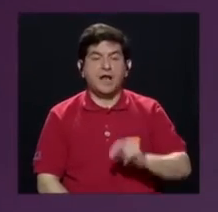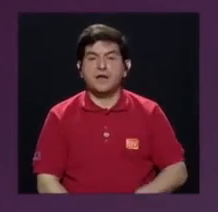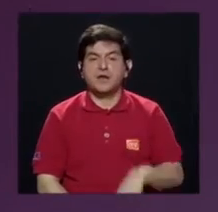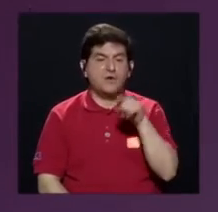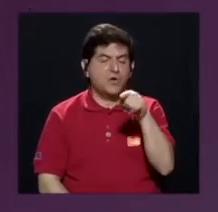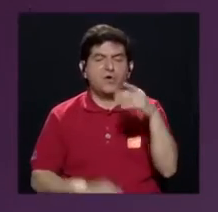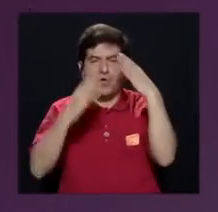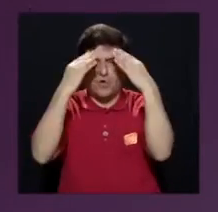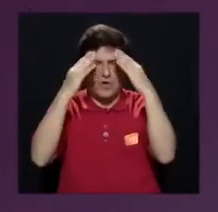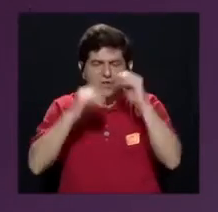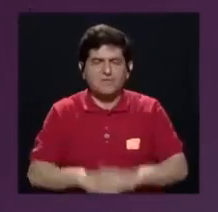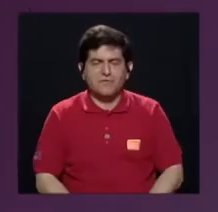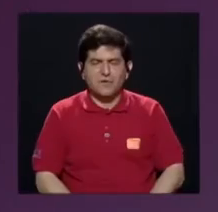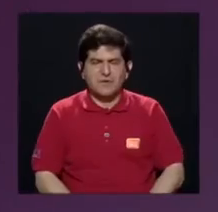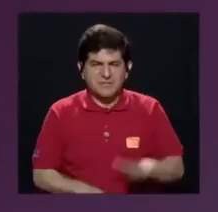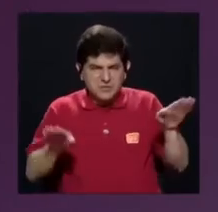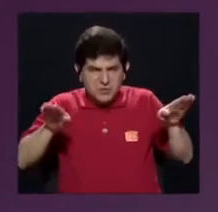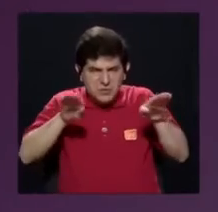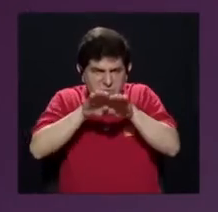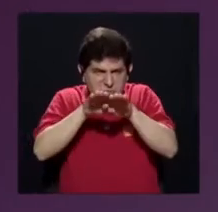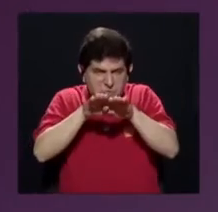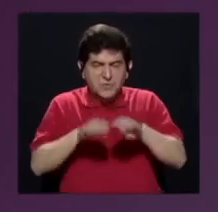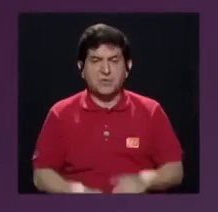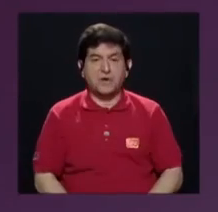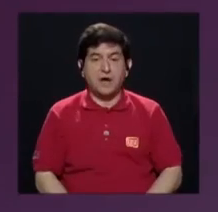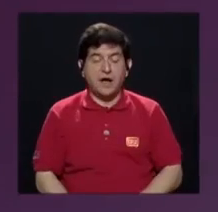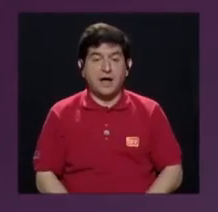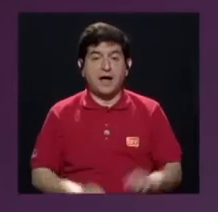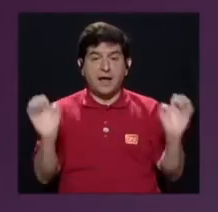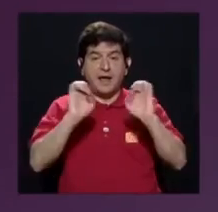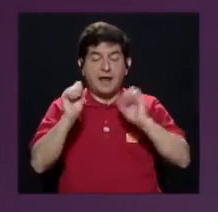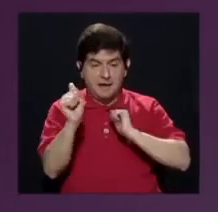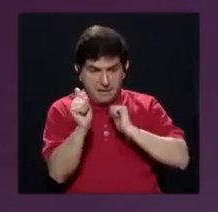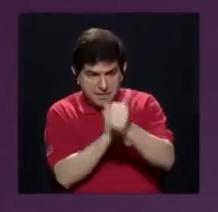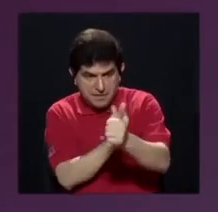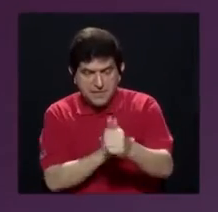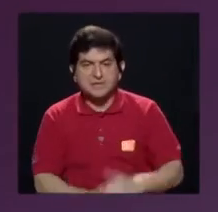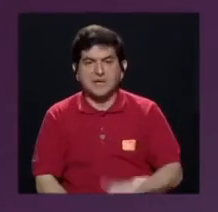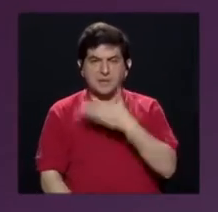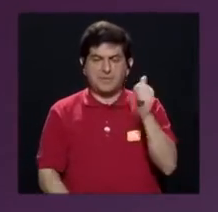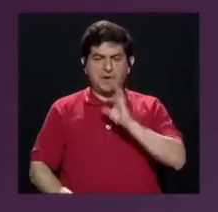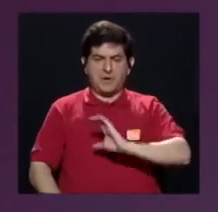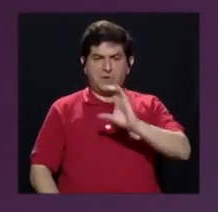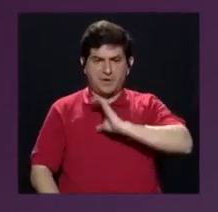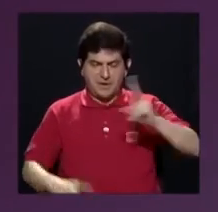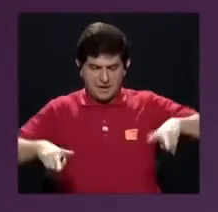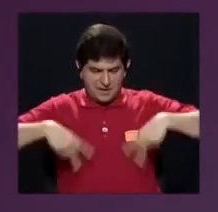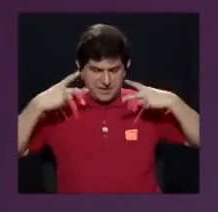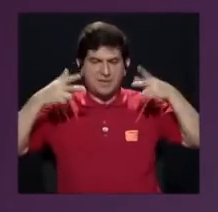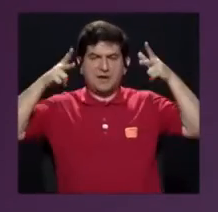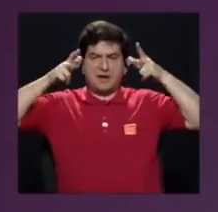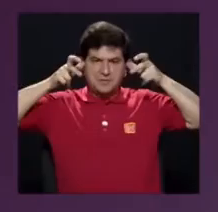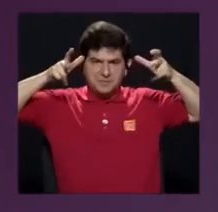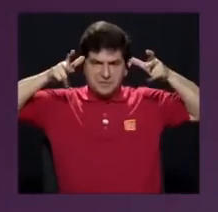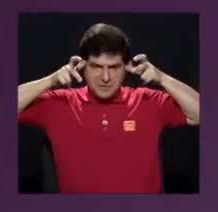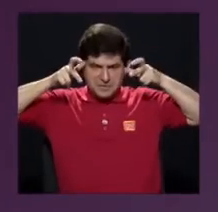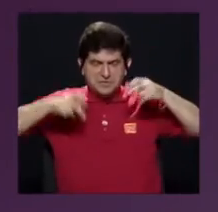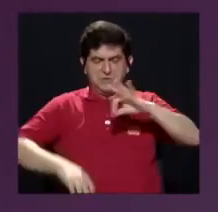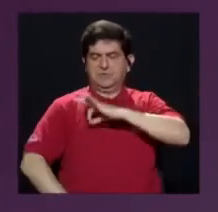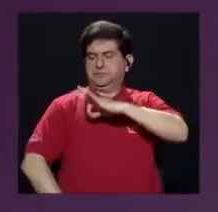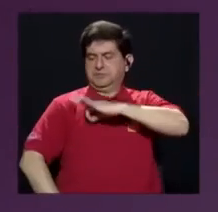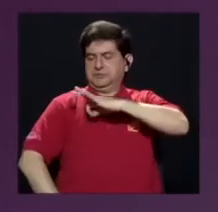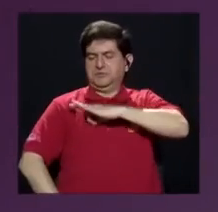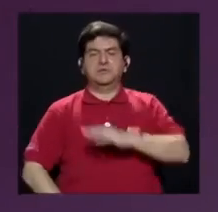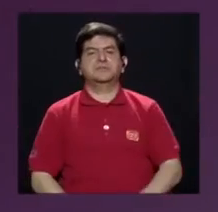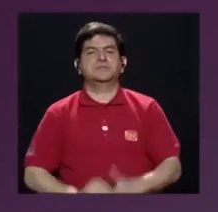taponeando sus informaciones, pasaba un monto de energía a favor de su calidad de vida, su percepción, su